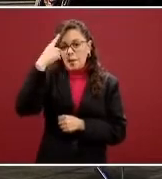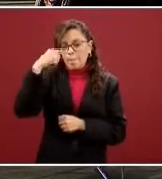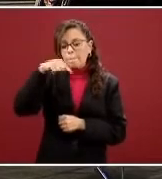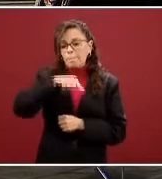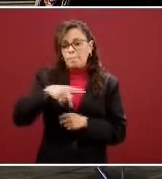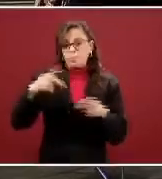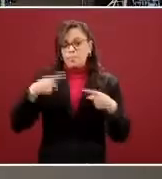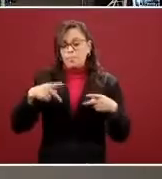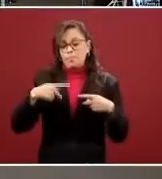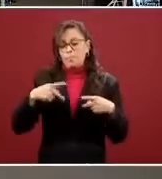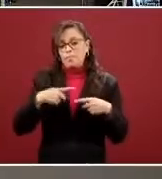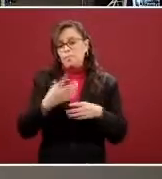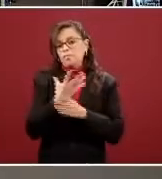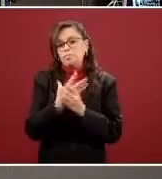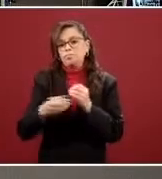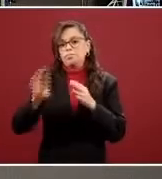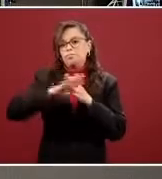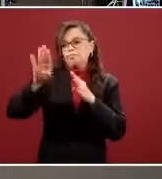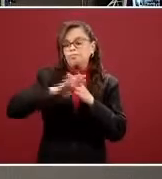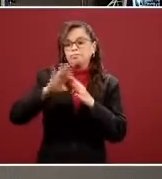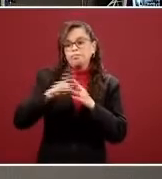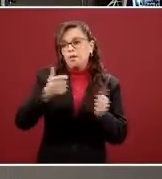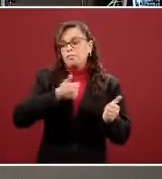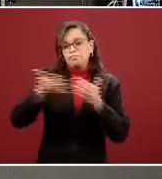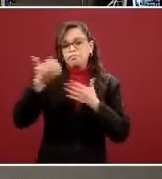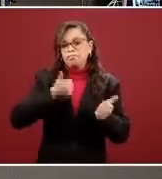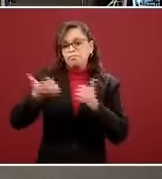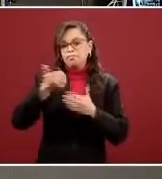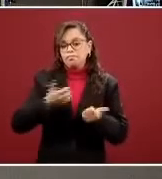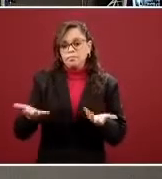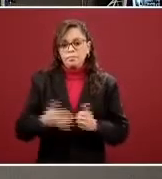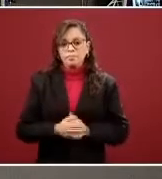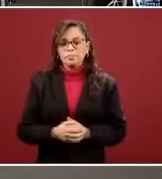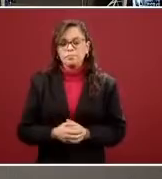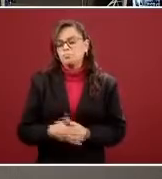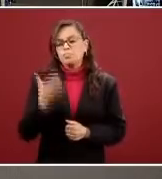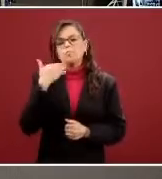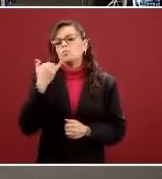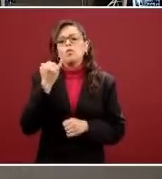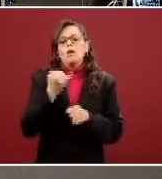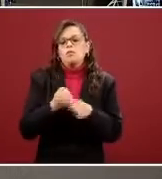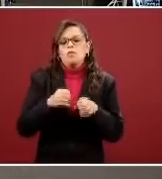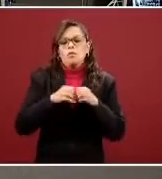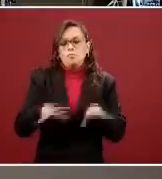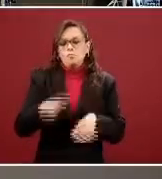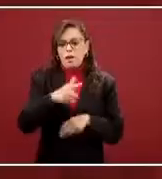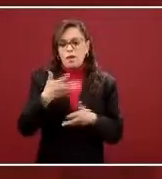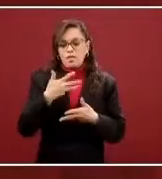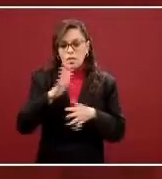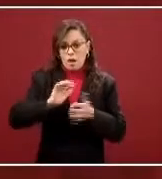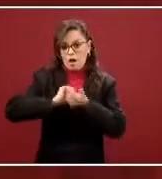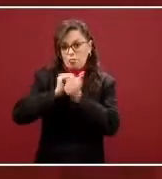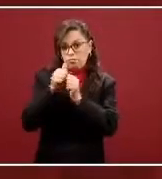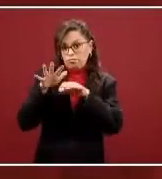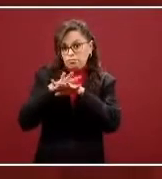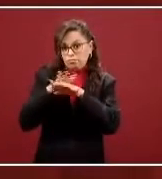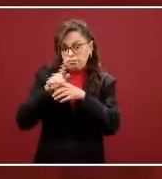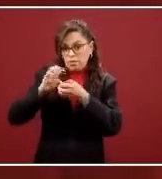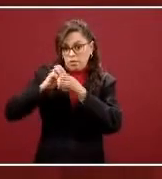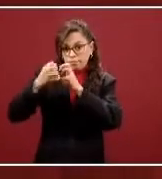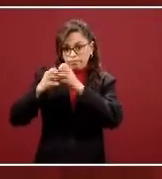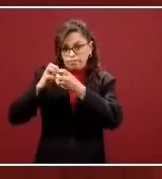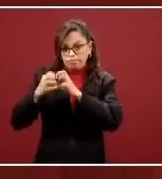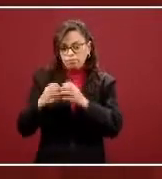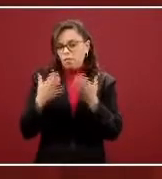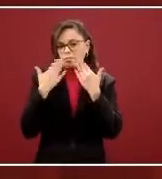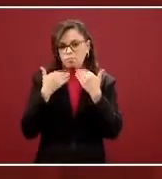Claro, no hay información de alguna mutación como tal. Lógicamente los casos en México que hemos tenido